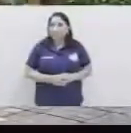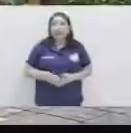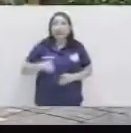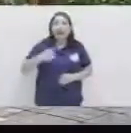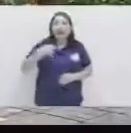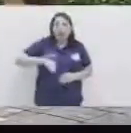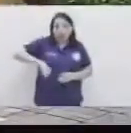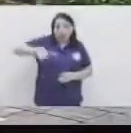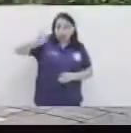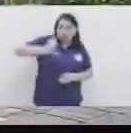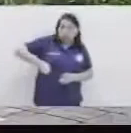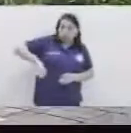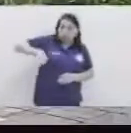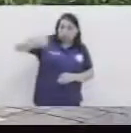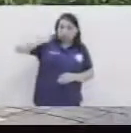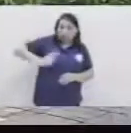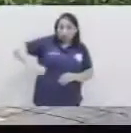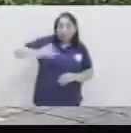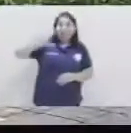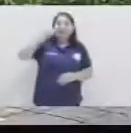capirucho